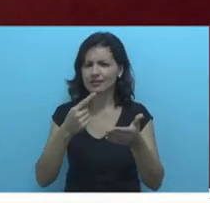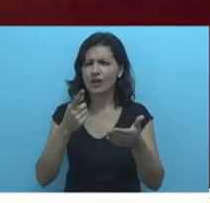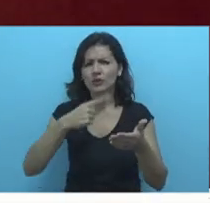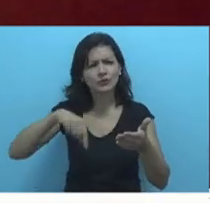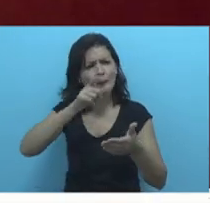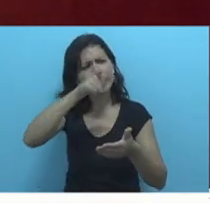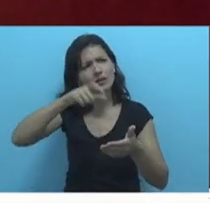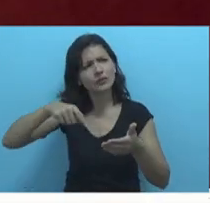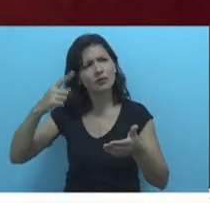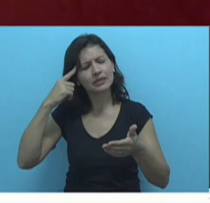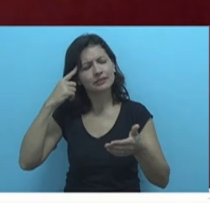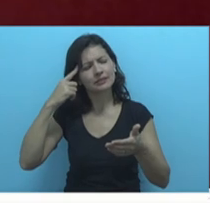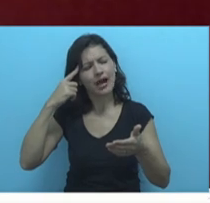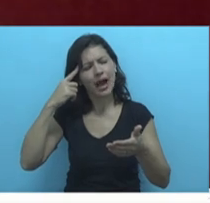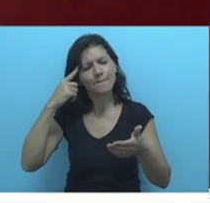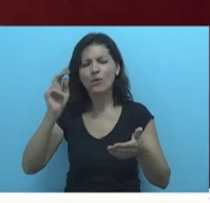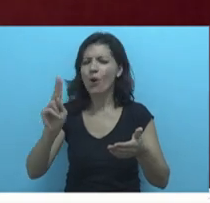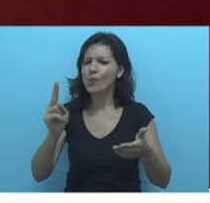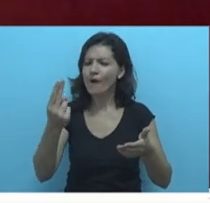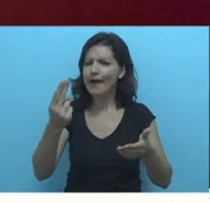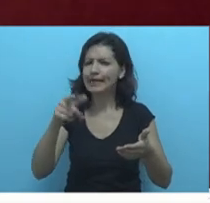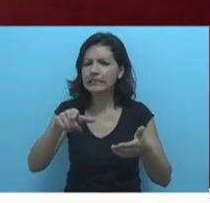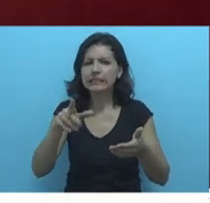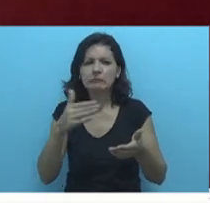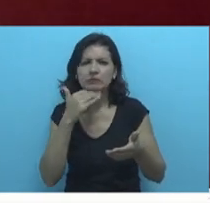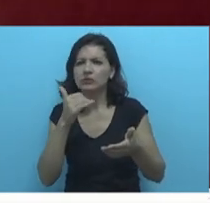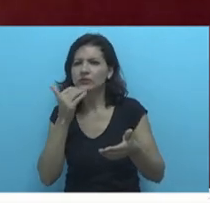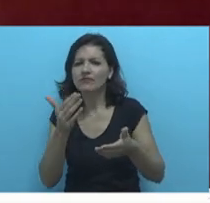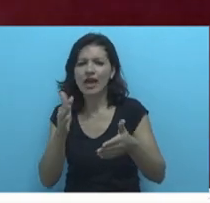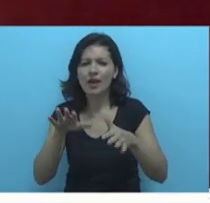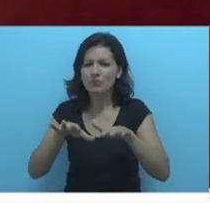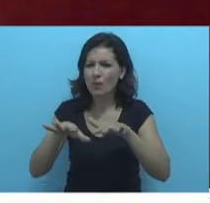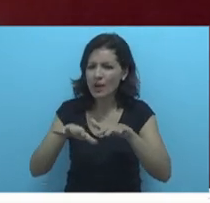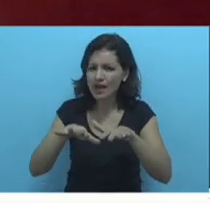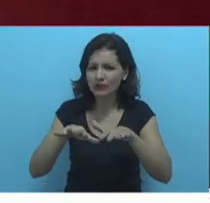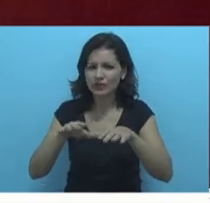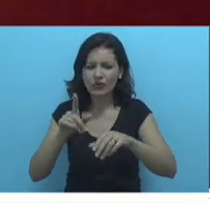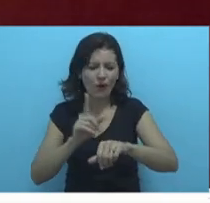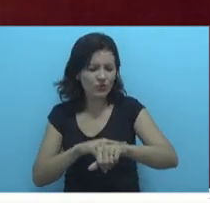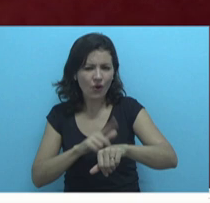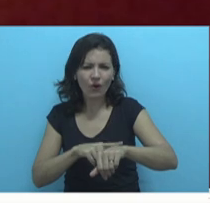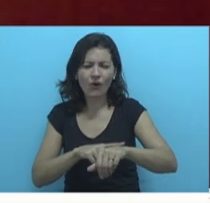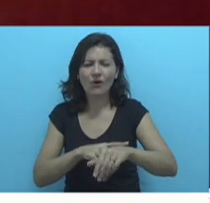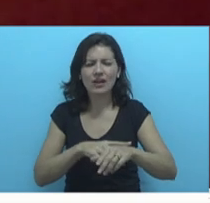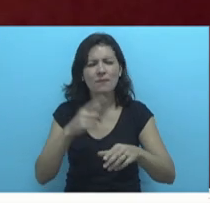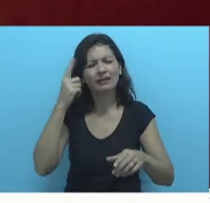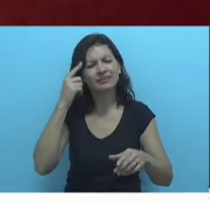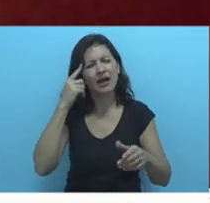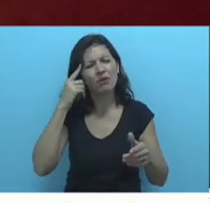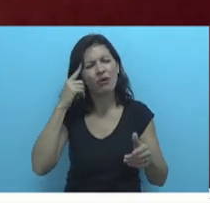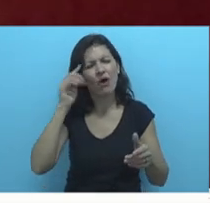muerte y decimos que la hora de la muerte es incierta, siempre pensamos en un lugar, en un momento lejano,